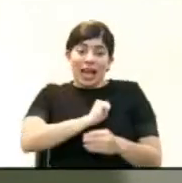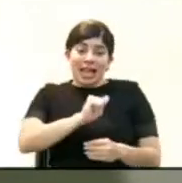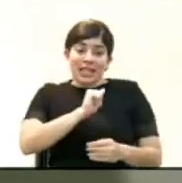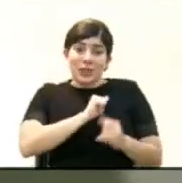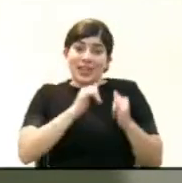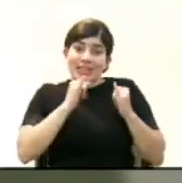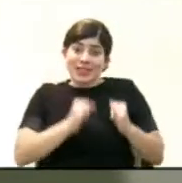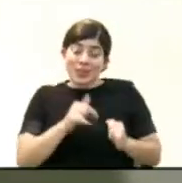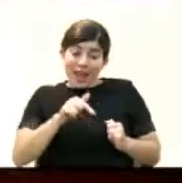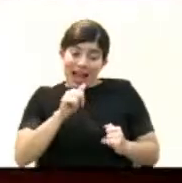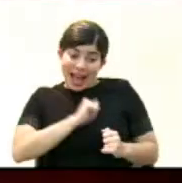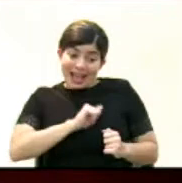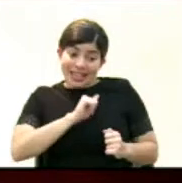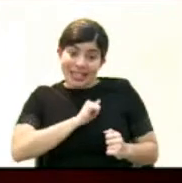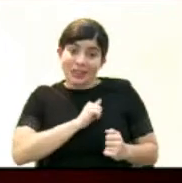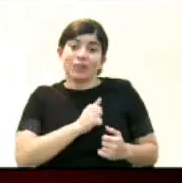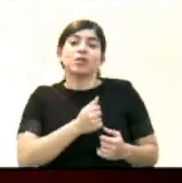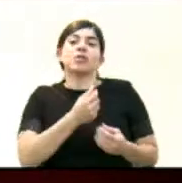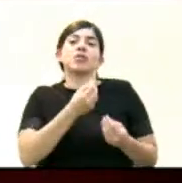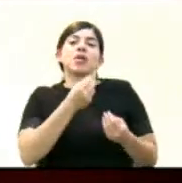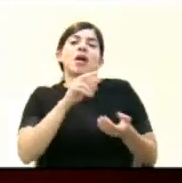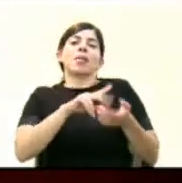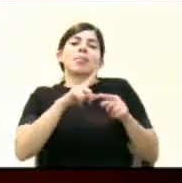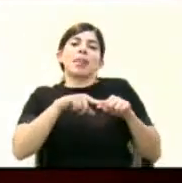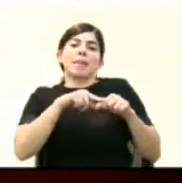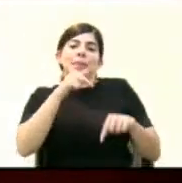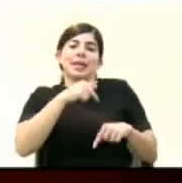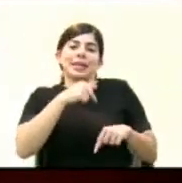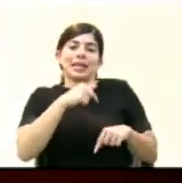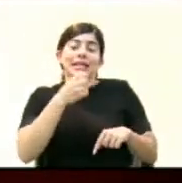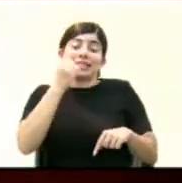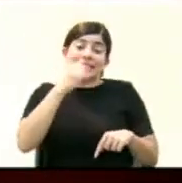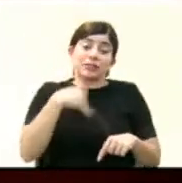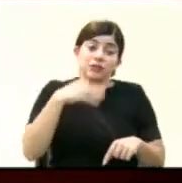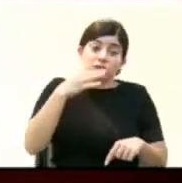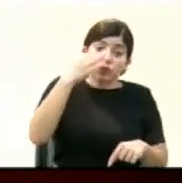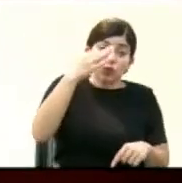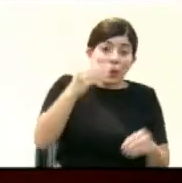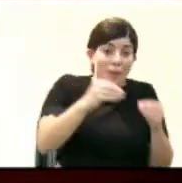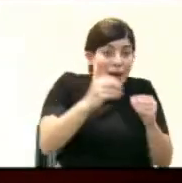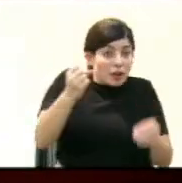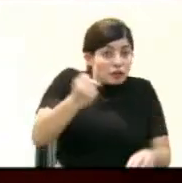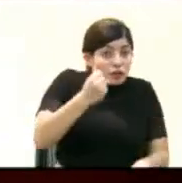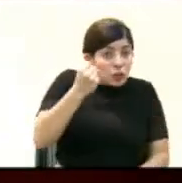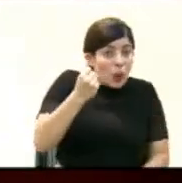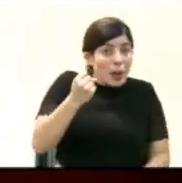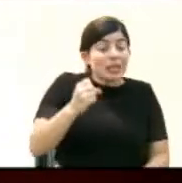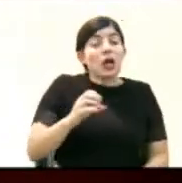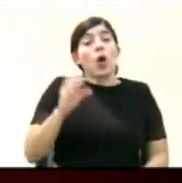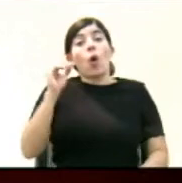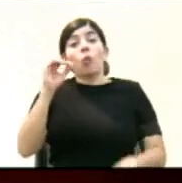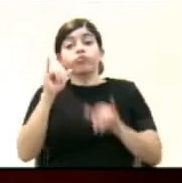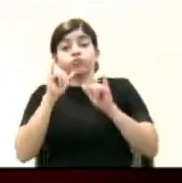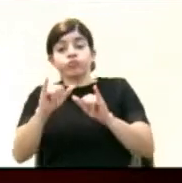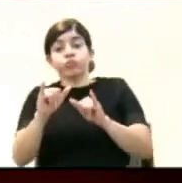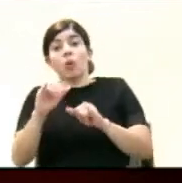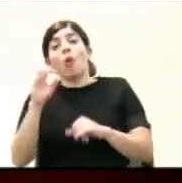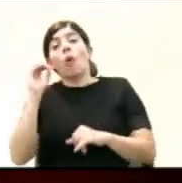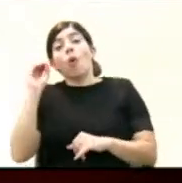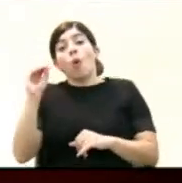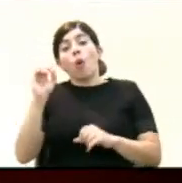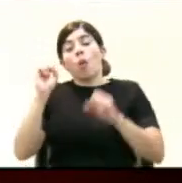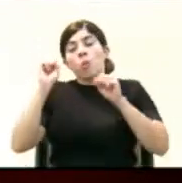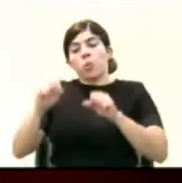individual es lo que va a definir si en las próximas semanas se deben tomar medidas más fuertes, se deben mantener o se